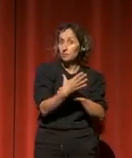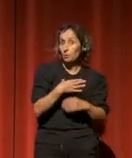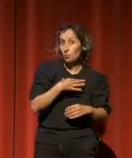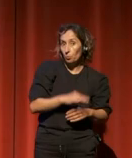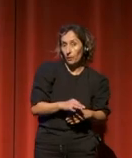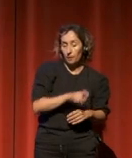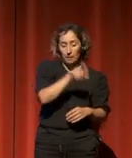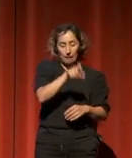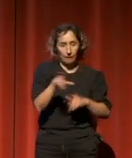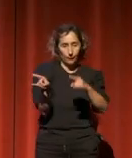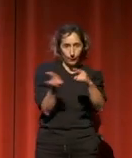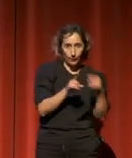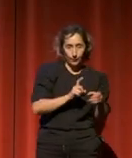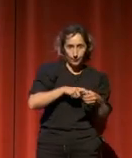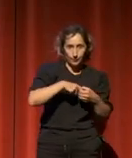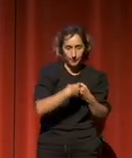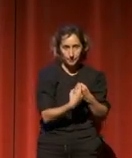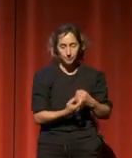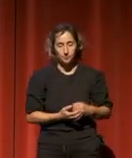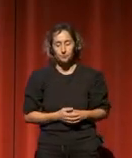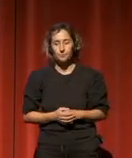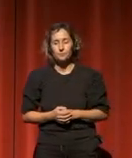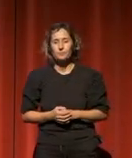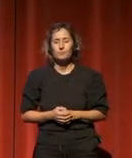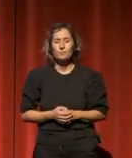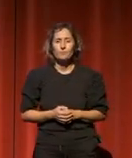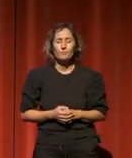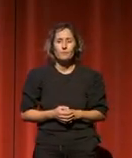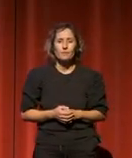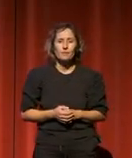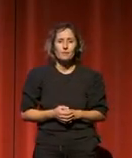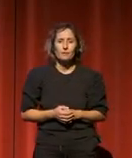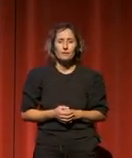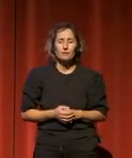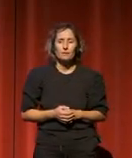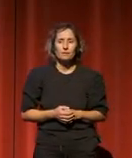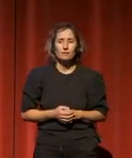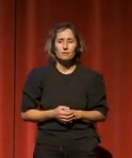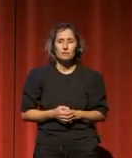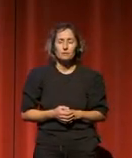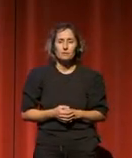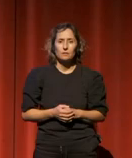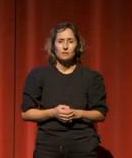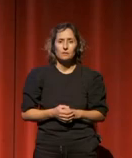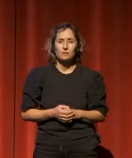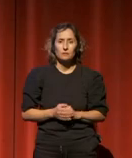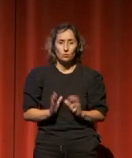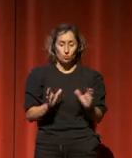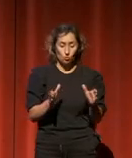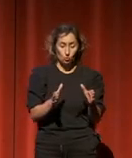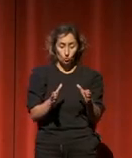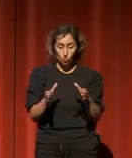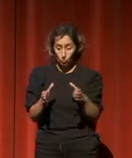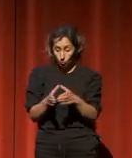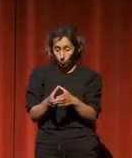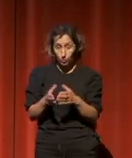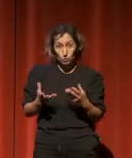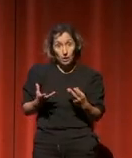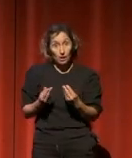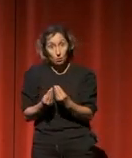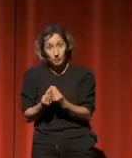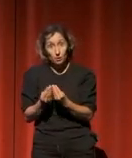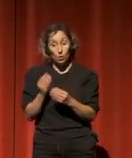implicación eh lógicamente todo estos el sostenimiento o el acompañamiento de estos grupos eh